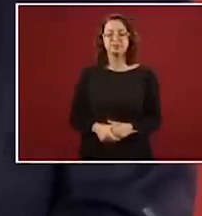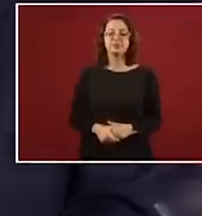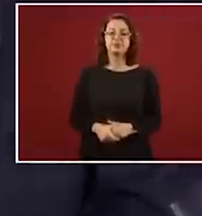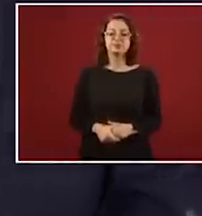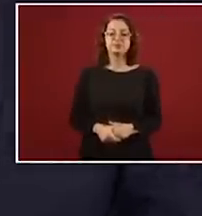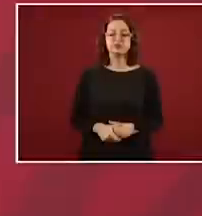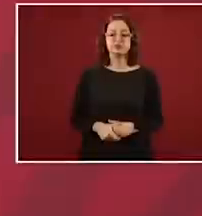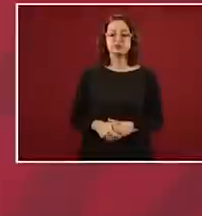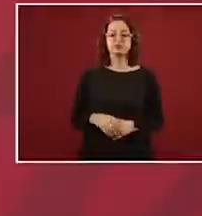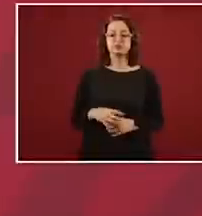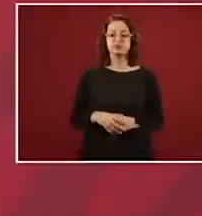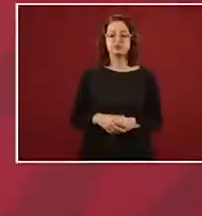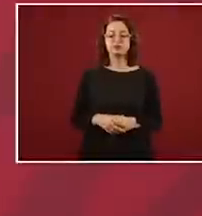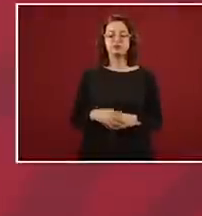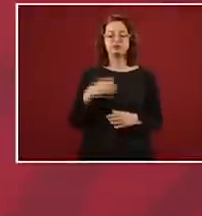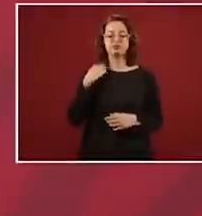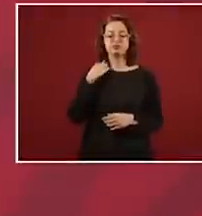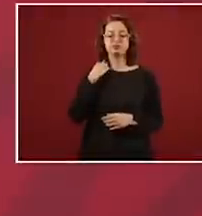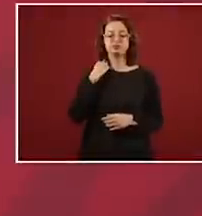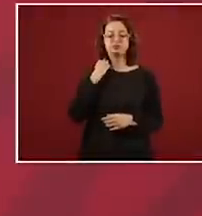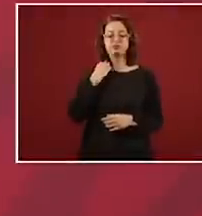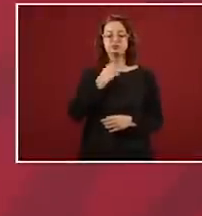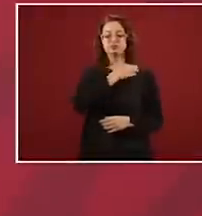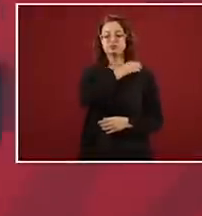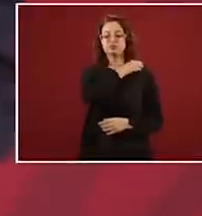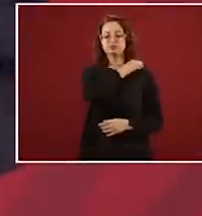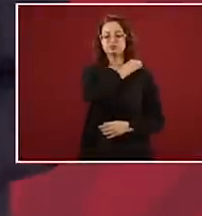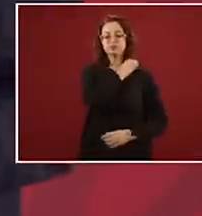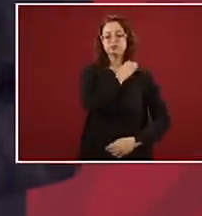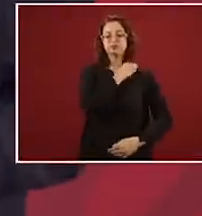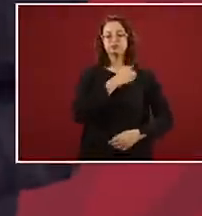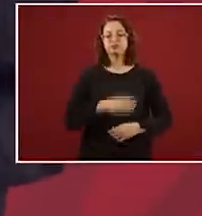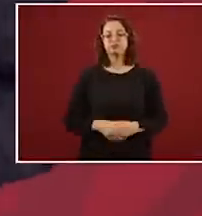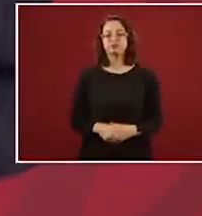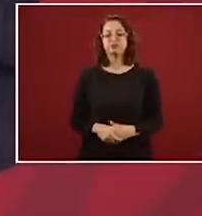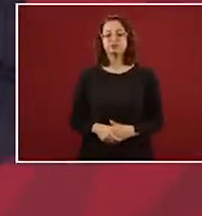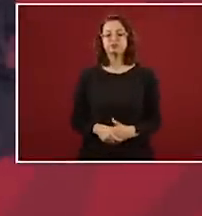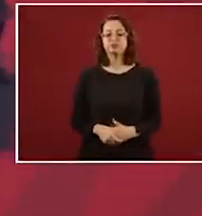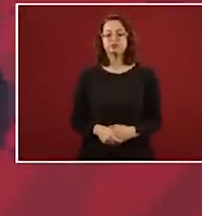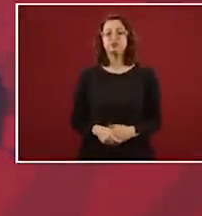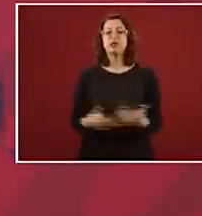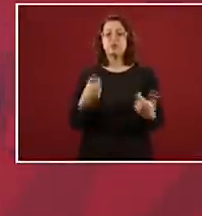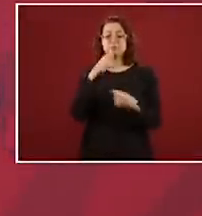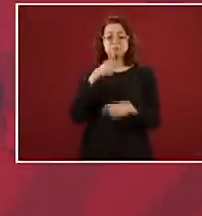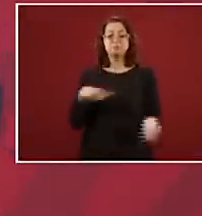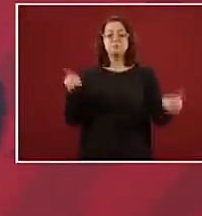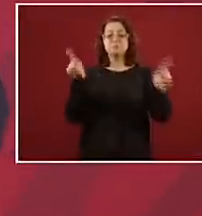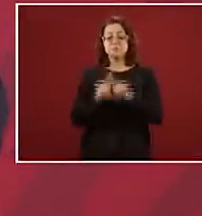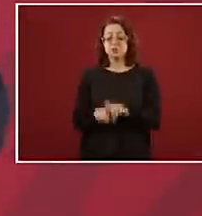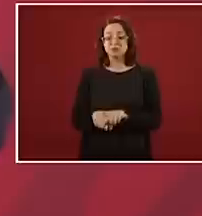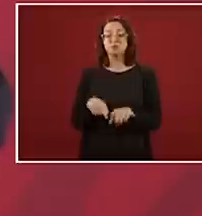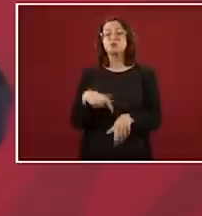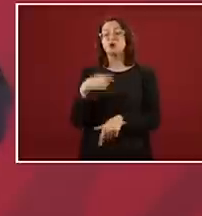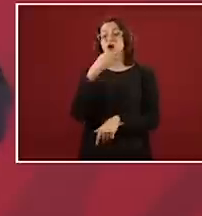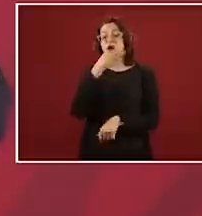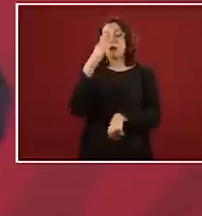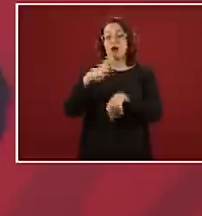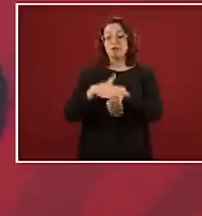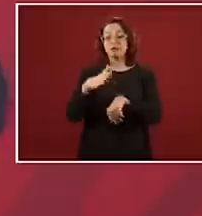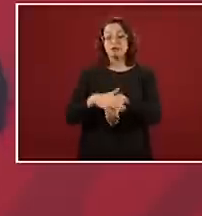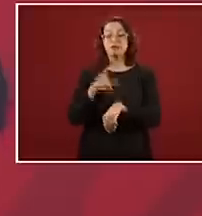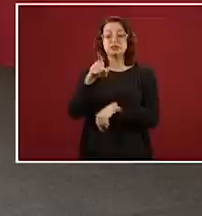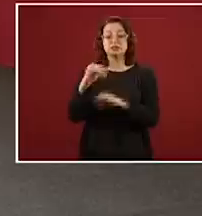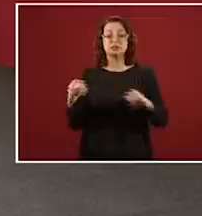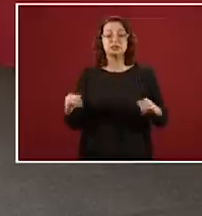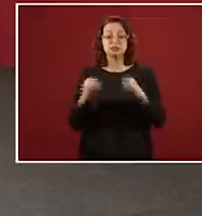Adelanto que se va a hablar con los directores y el personal de los